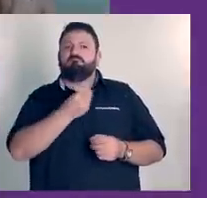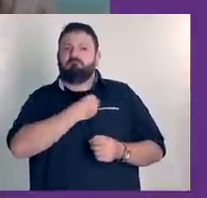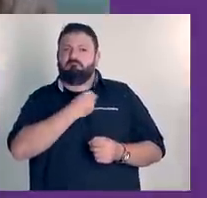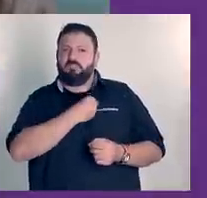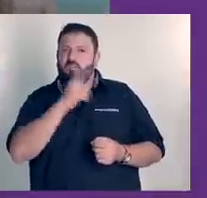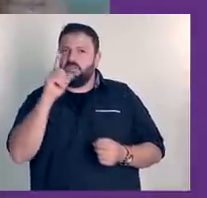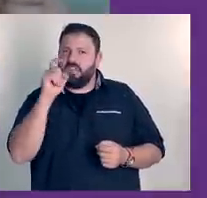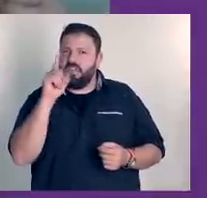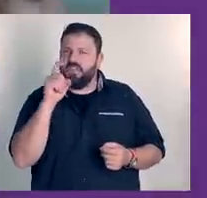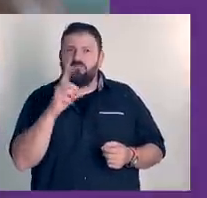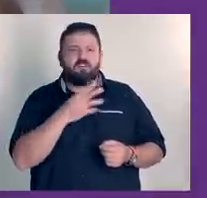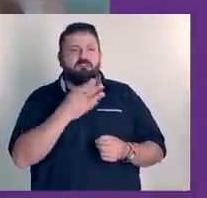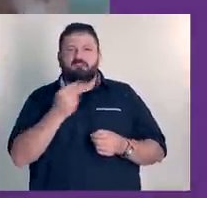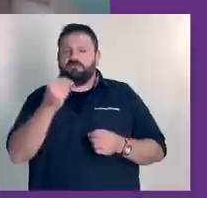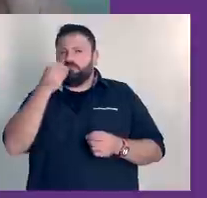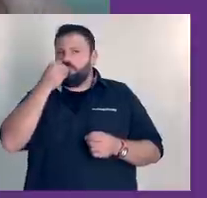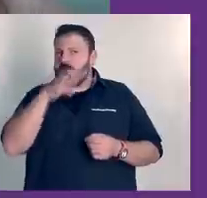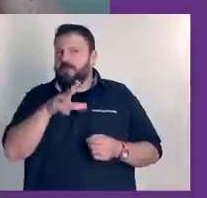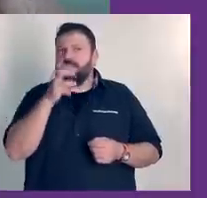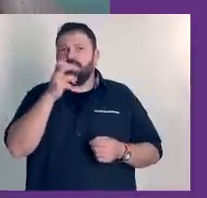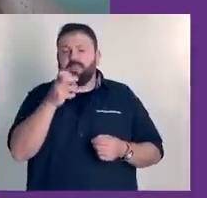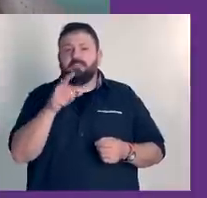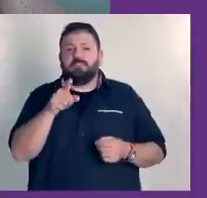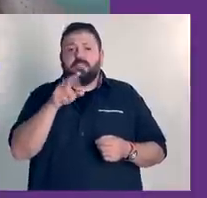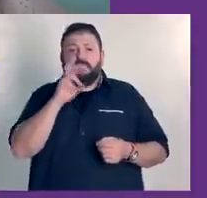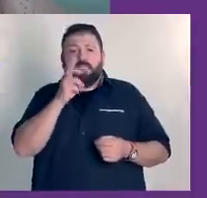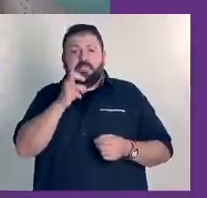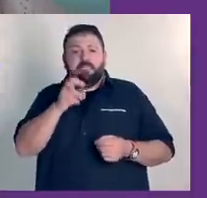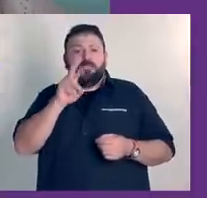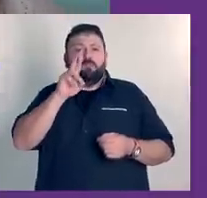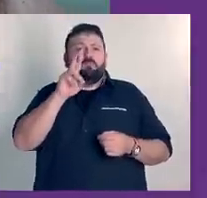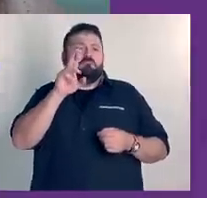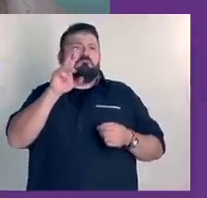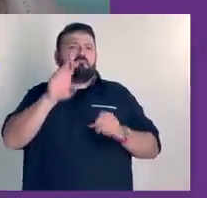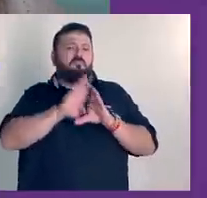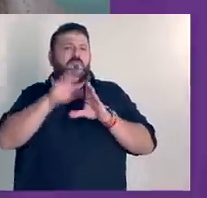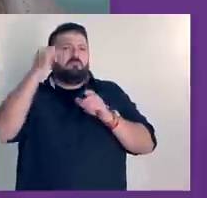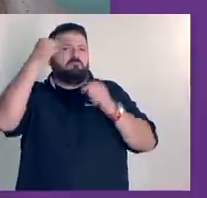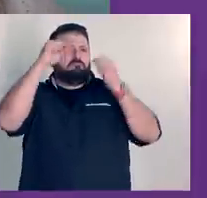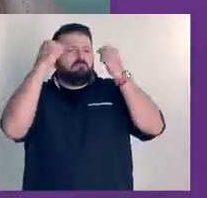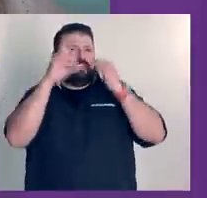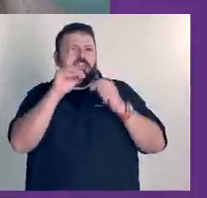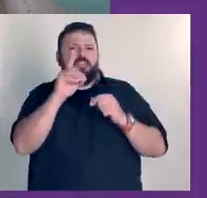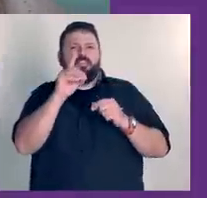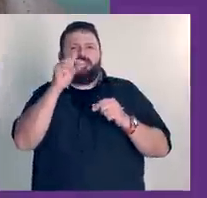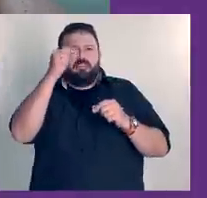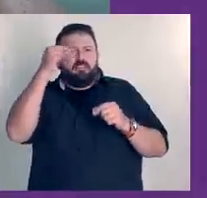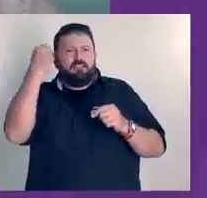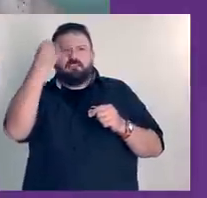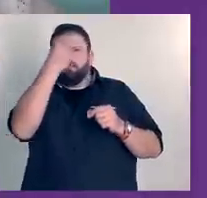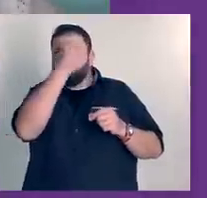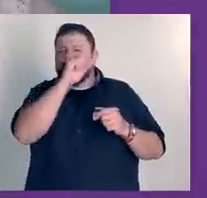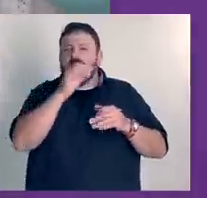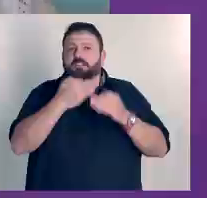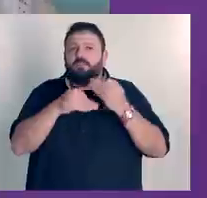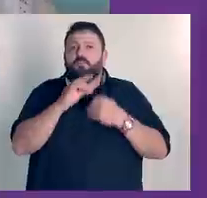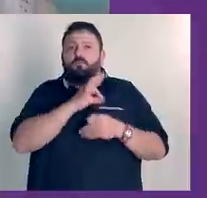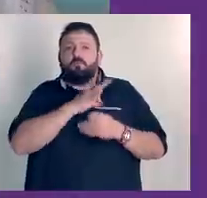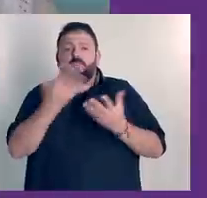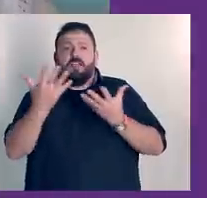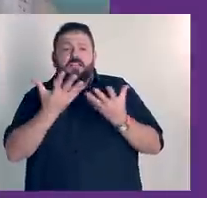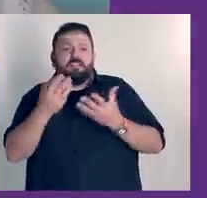más padre de este es que finalmente es un roller, entonces puedes hacer el famoso cat eye o la